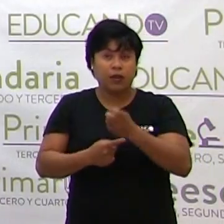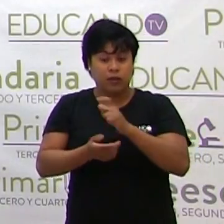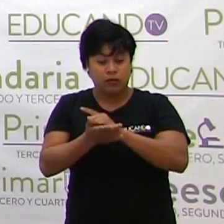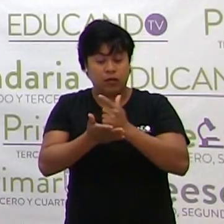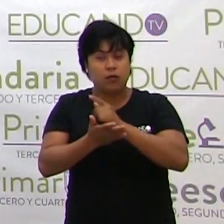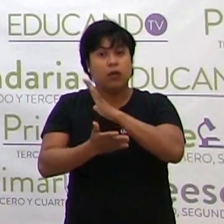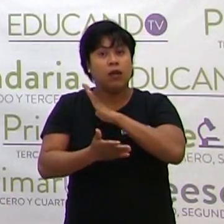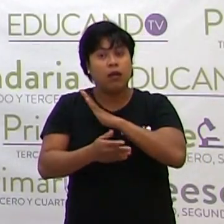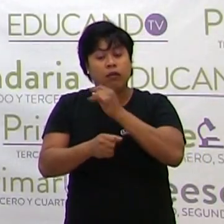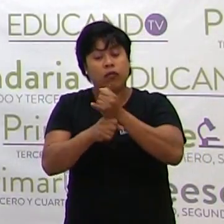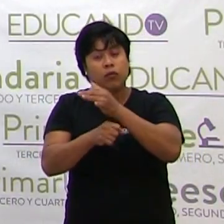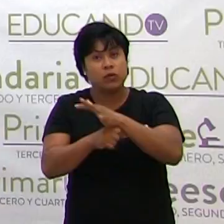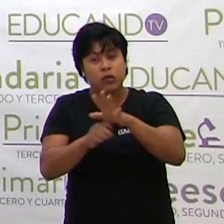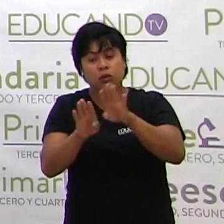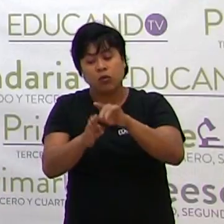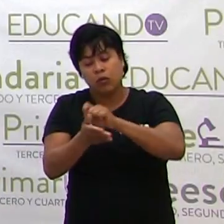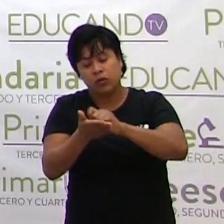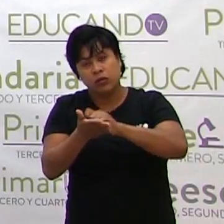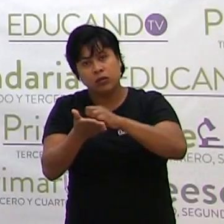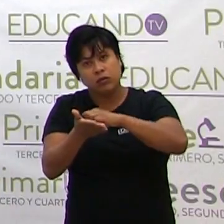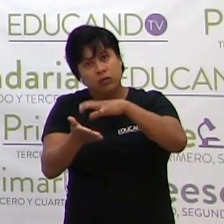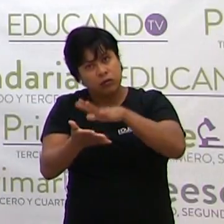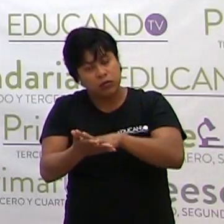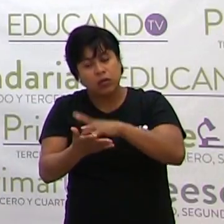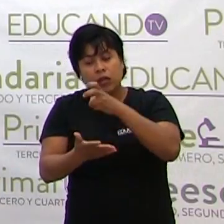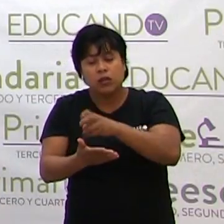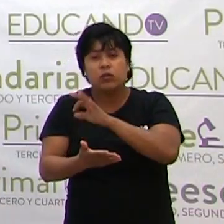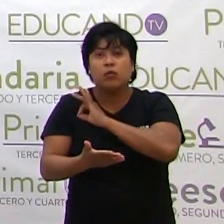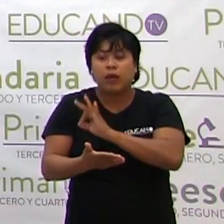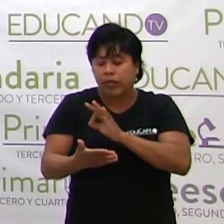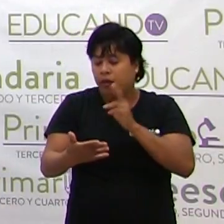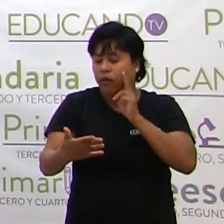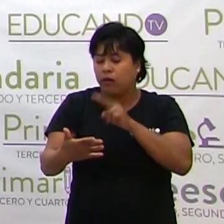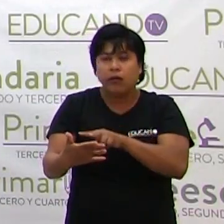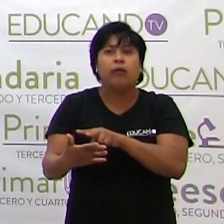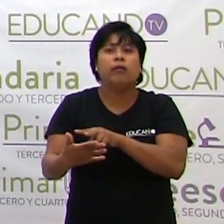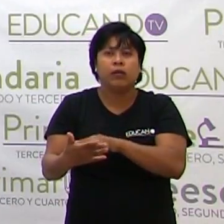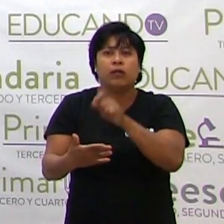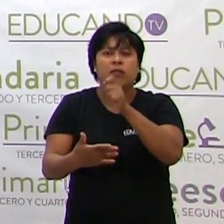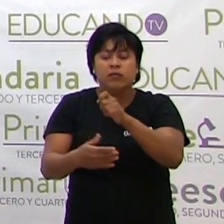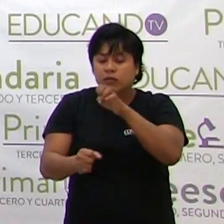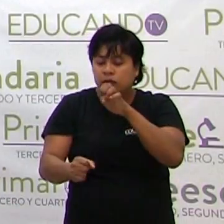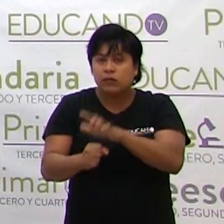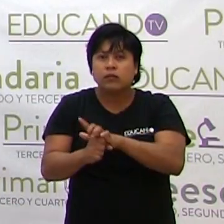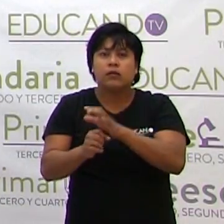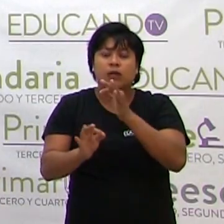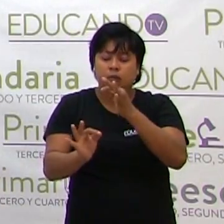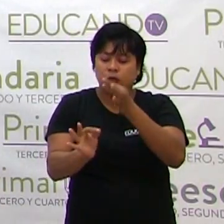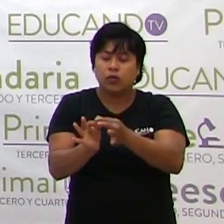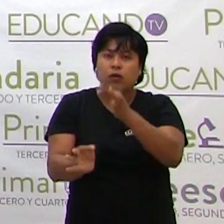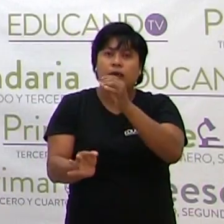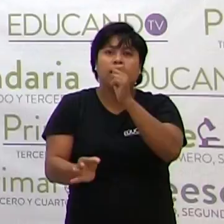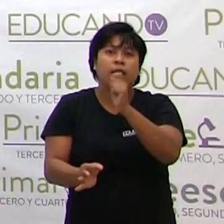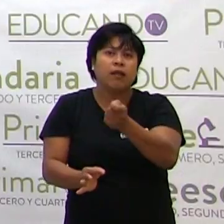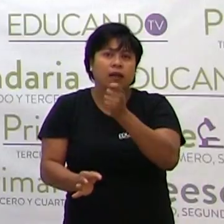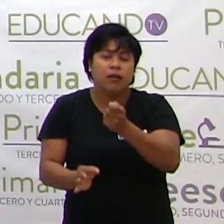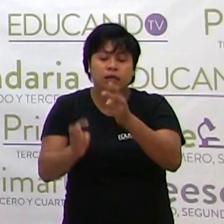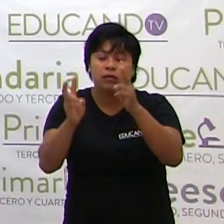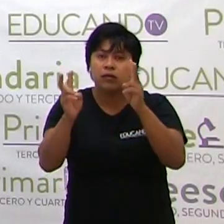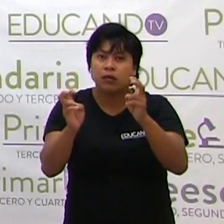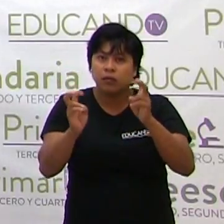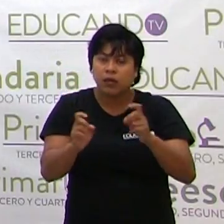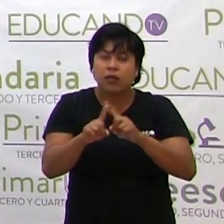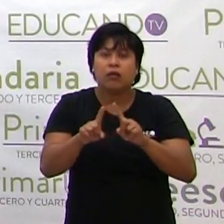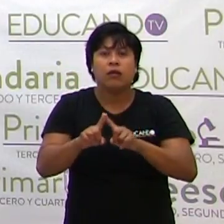vamos a encontrar información escrita, la cual nos va a permitir hacer referencia específica y puntual de lo que son temas